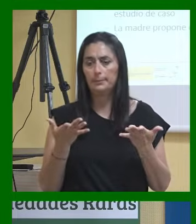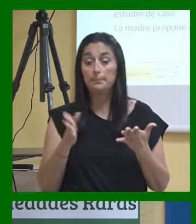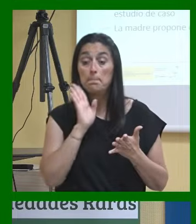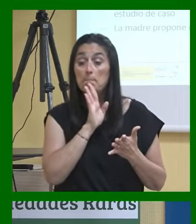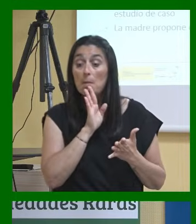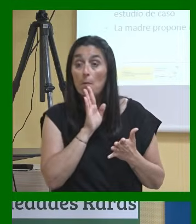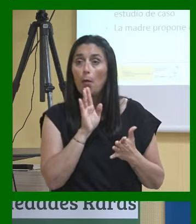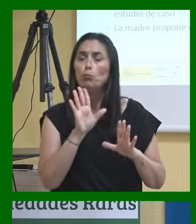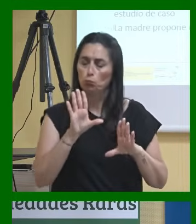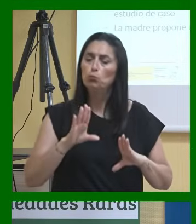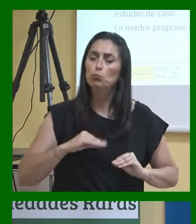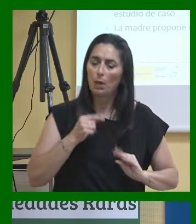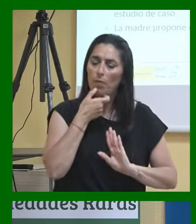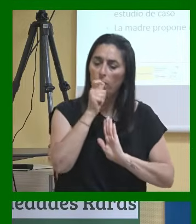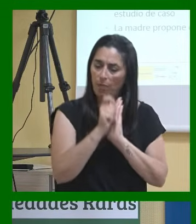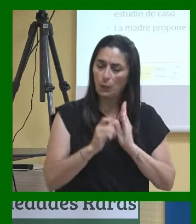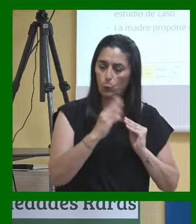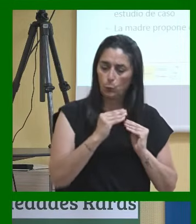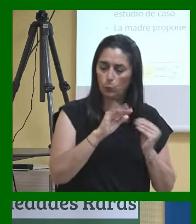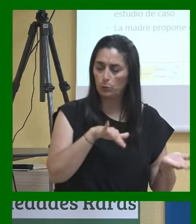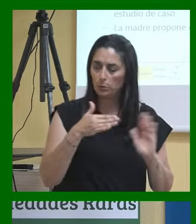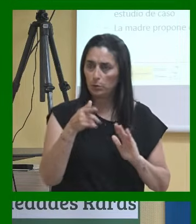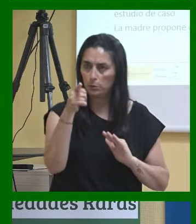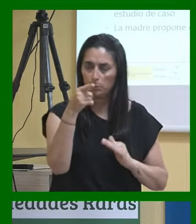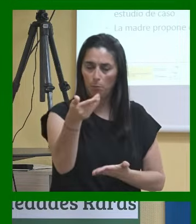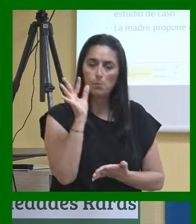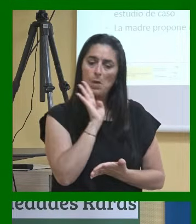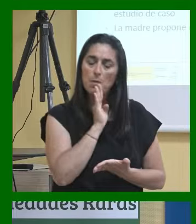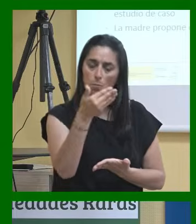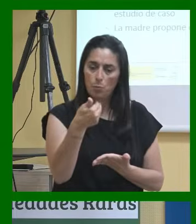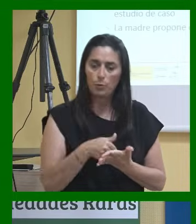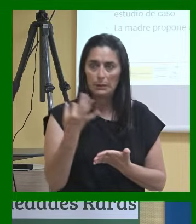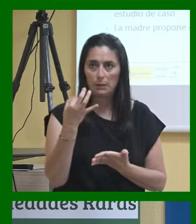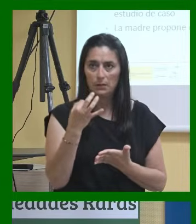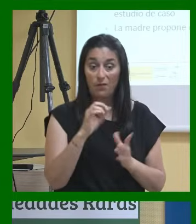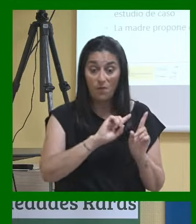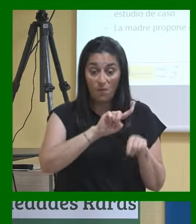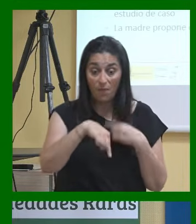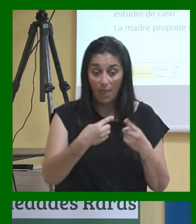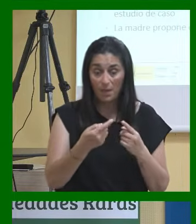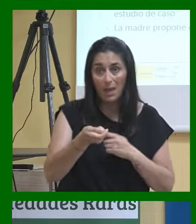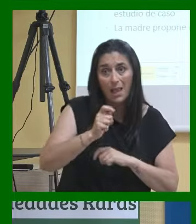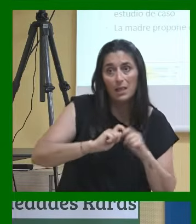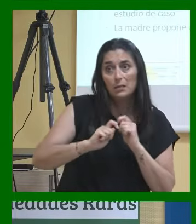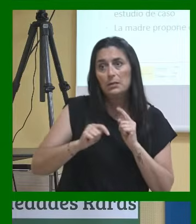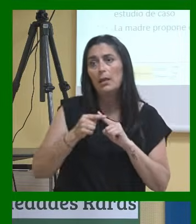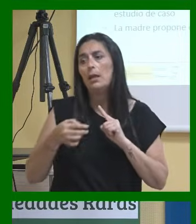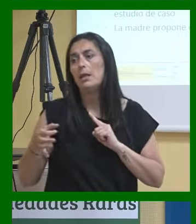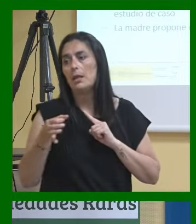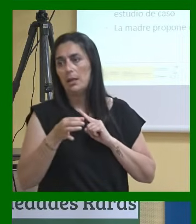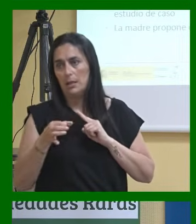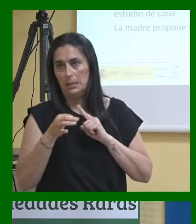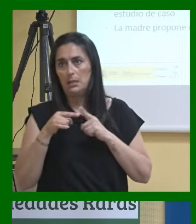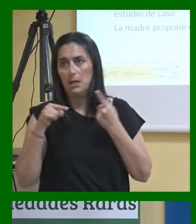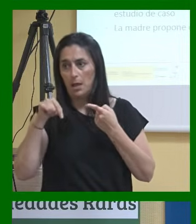estos datos, nos propuso que participaran también otras familias de la asociación Isla FAPA. Entonces nos